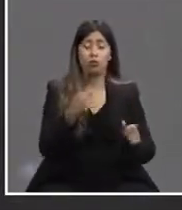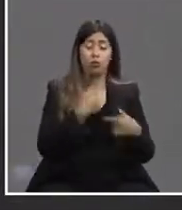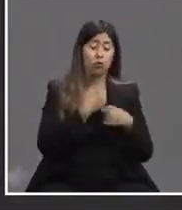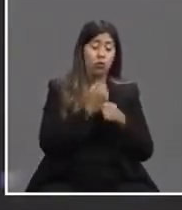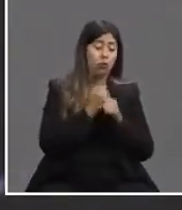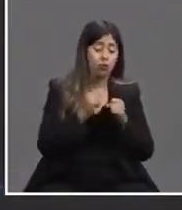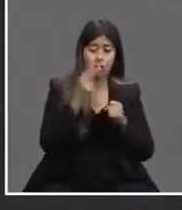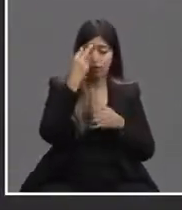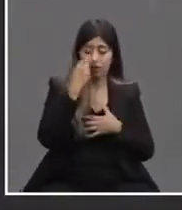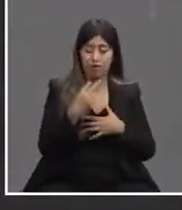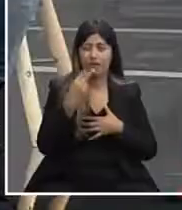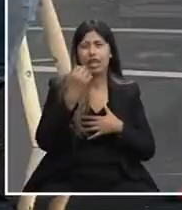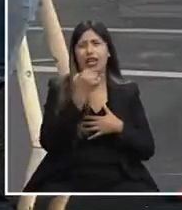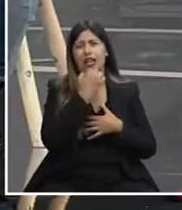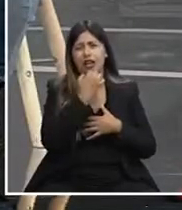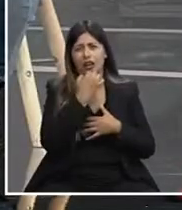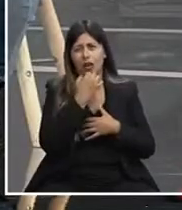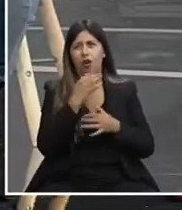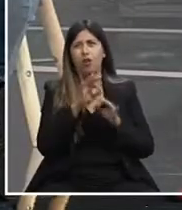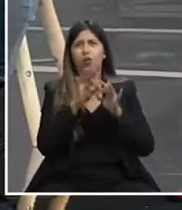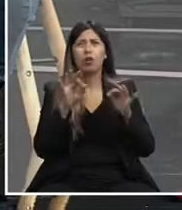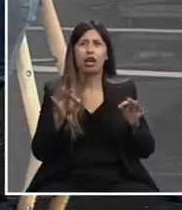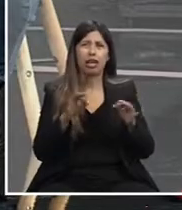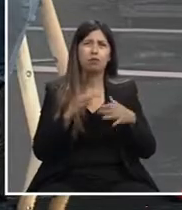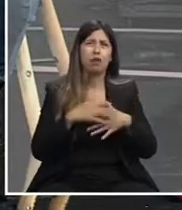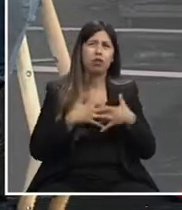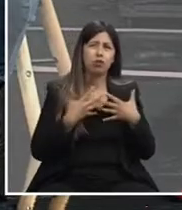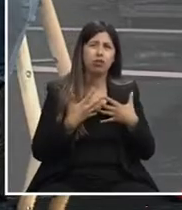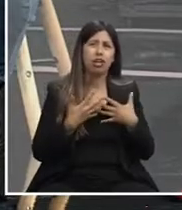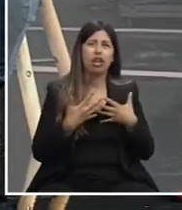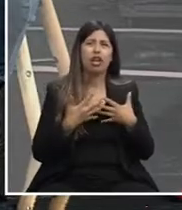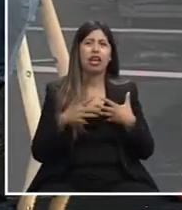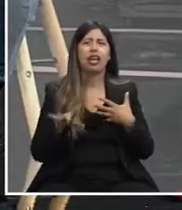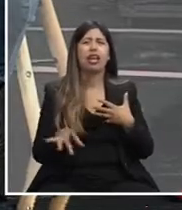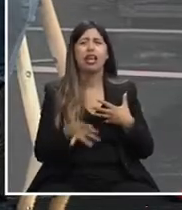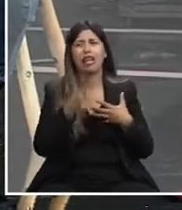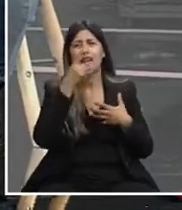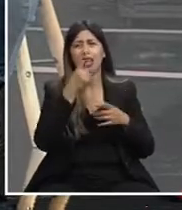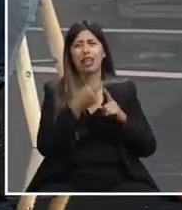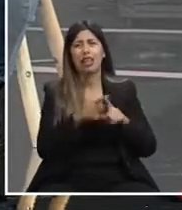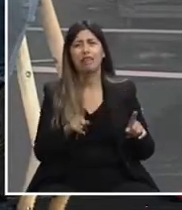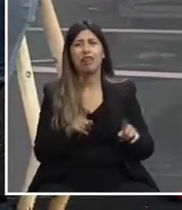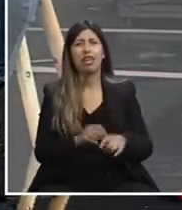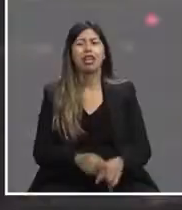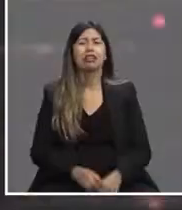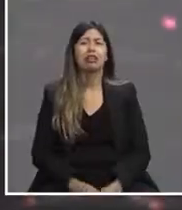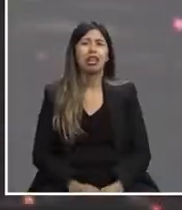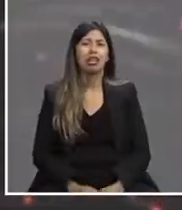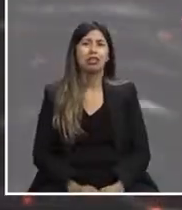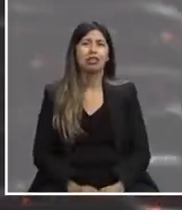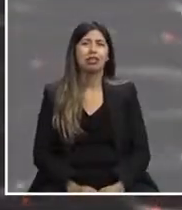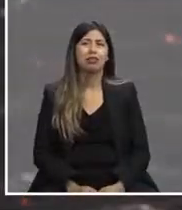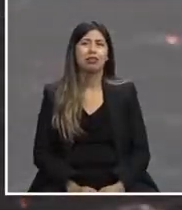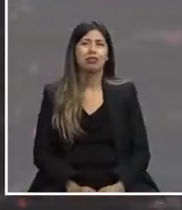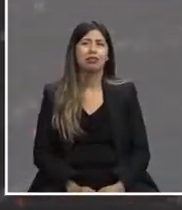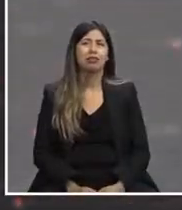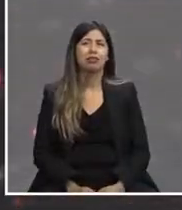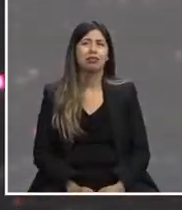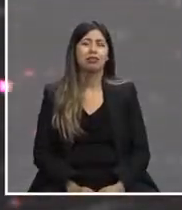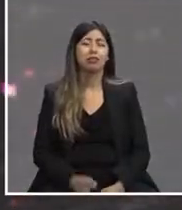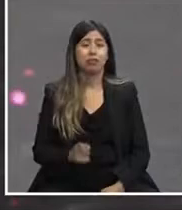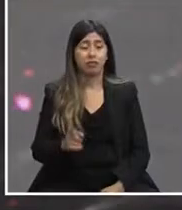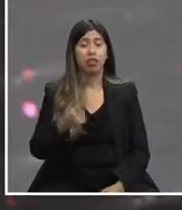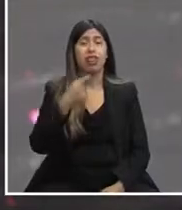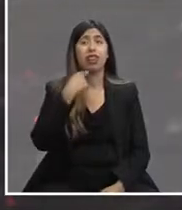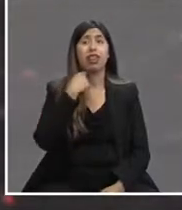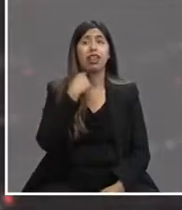incapaz de reconocer tus errores, de educarte emocionalmente, de lo que sea, de identificar tus brechas, ¿verdad? El daño que genera